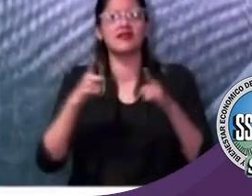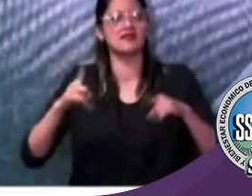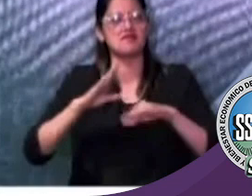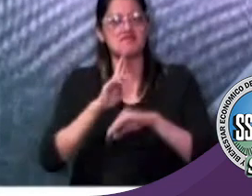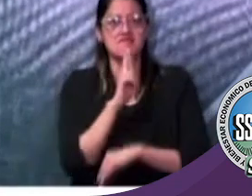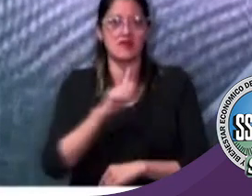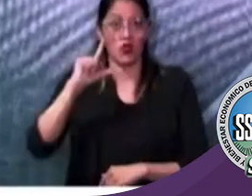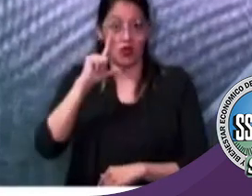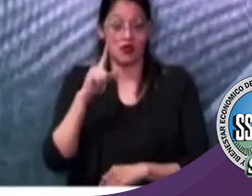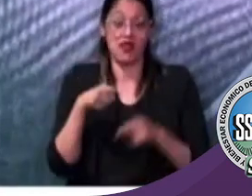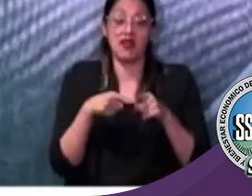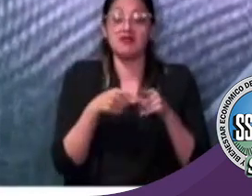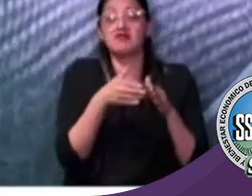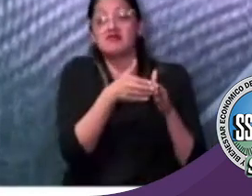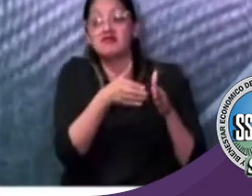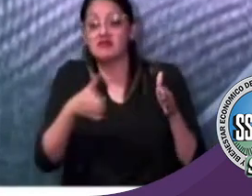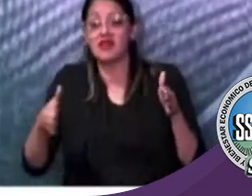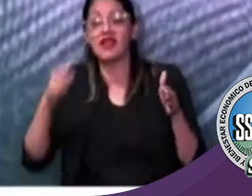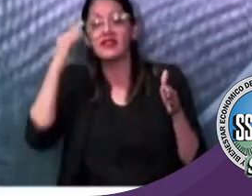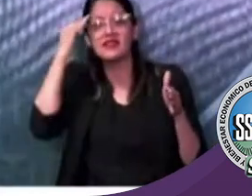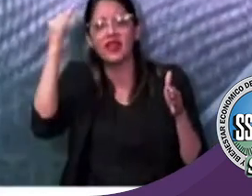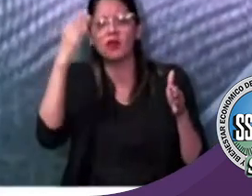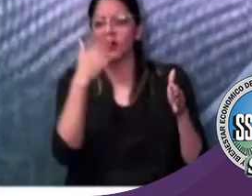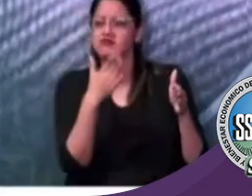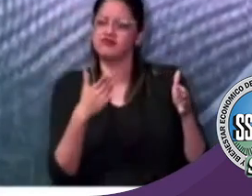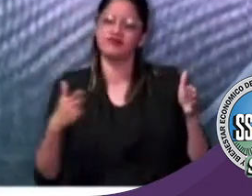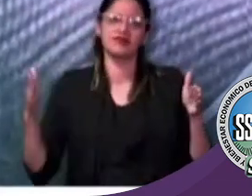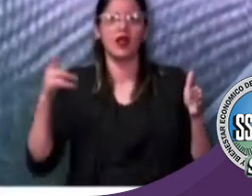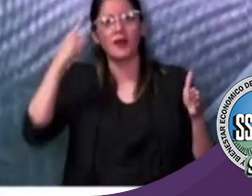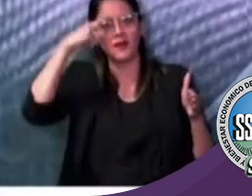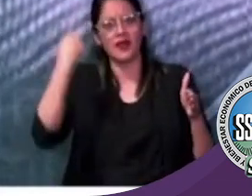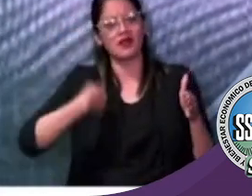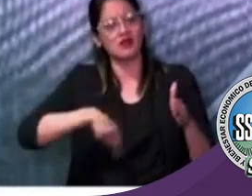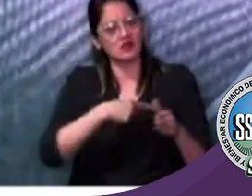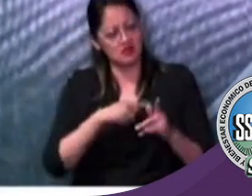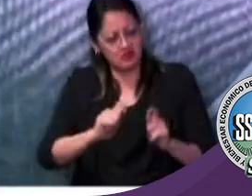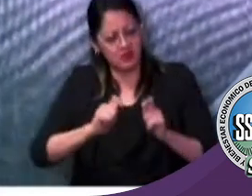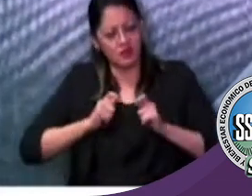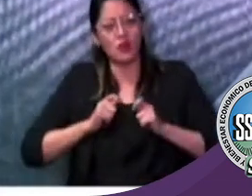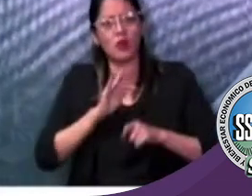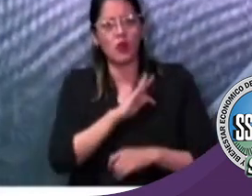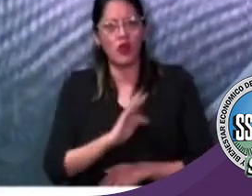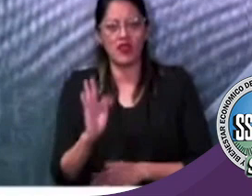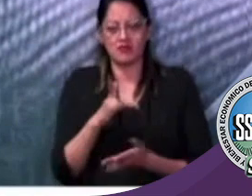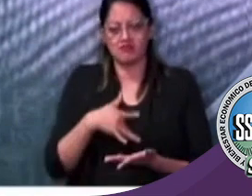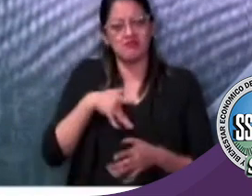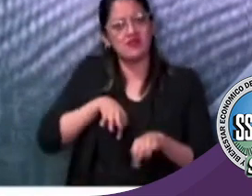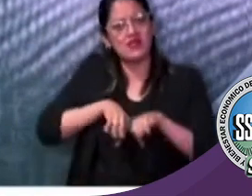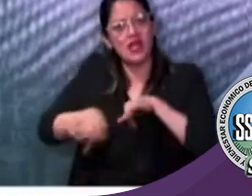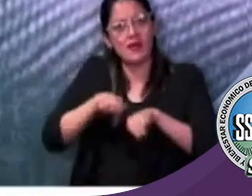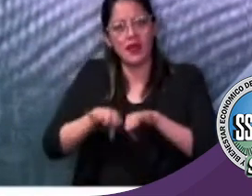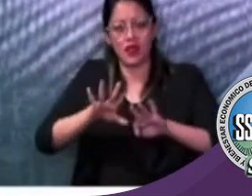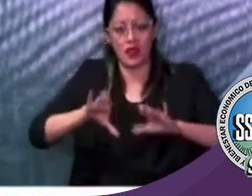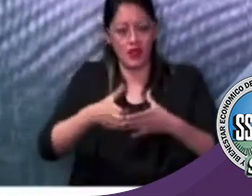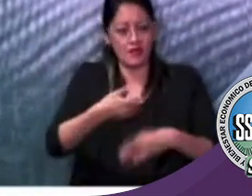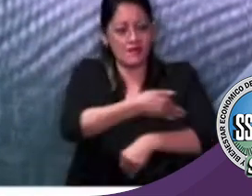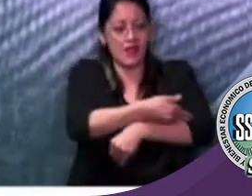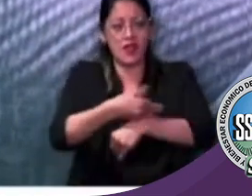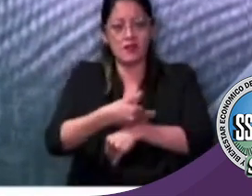el corto o mediano plazo nos alcance para generar un mayor bienestar a nuestras